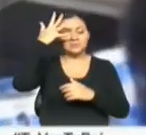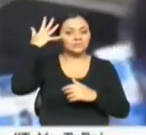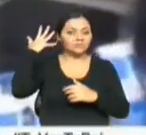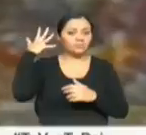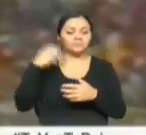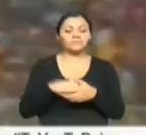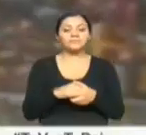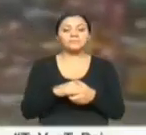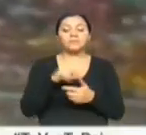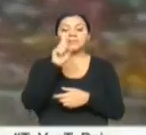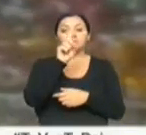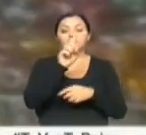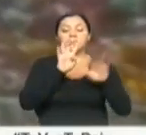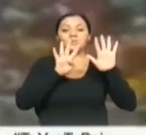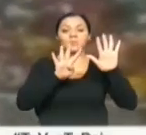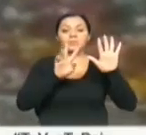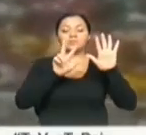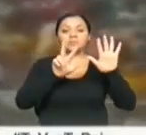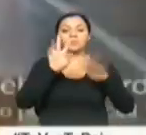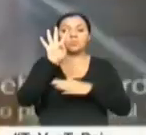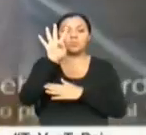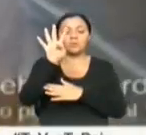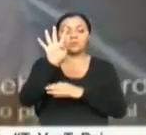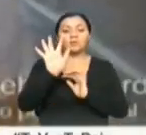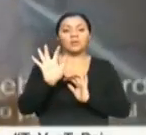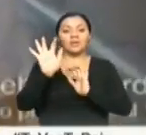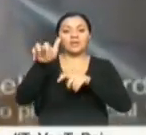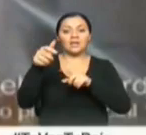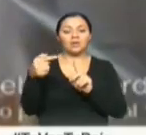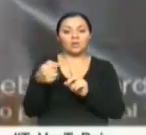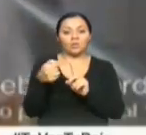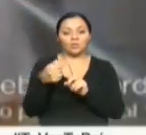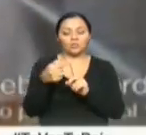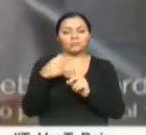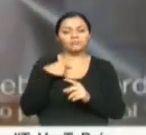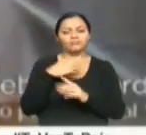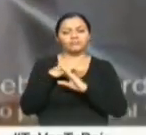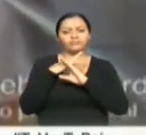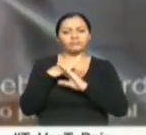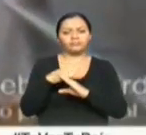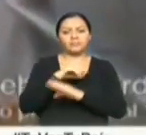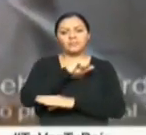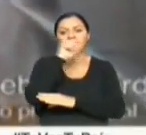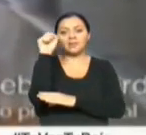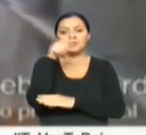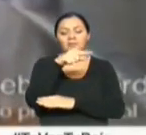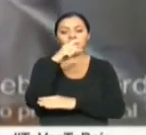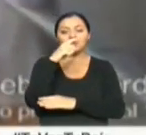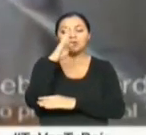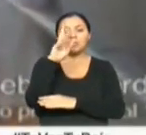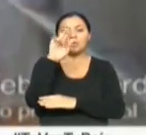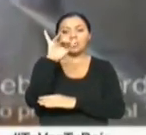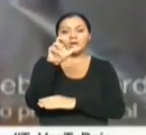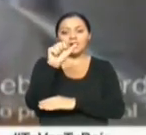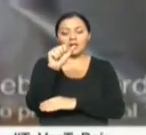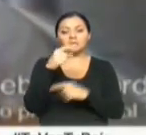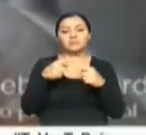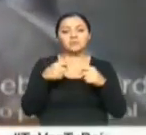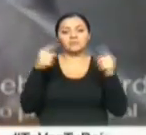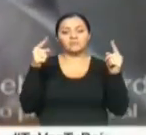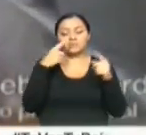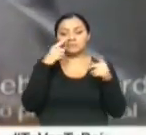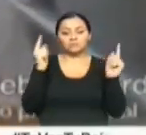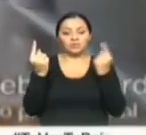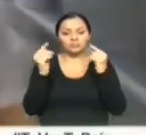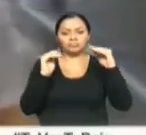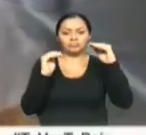Ballén. En 1984, León Febres Cordero venció al socialdemócrata Rodrigo Borja, con otra diferencia